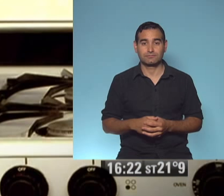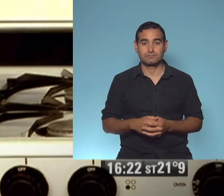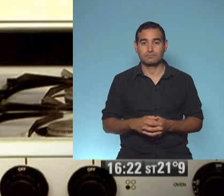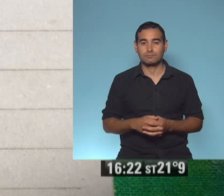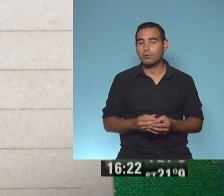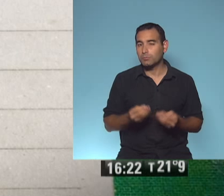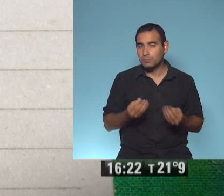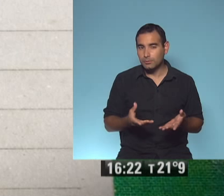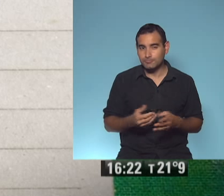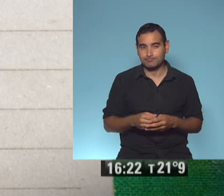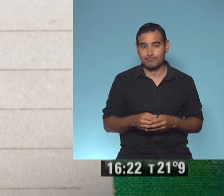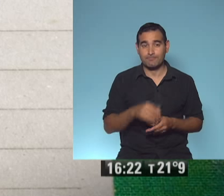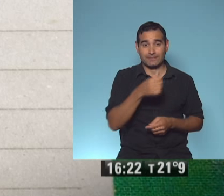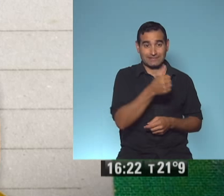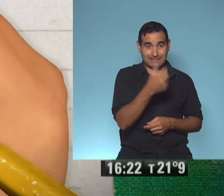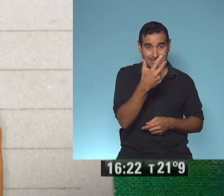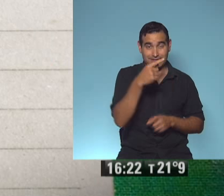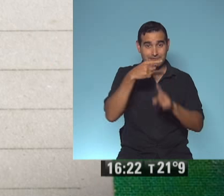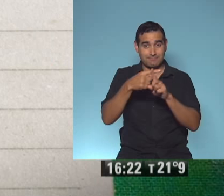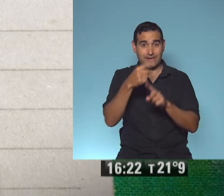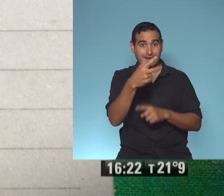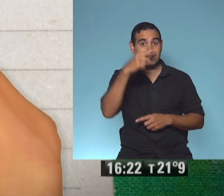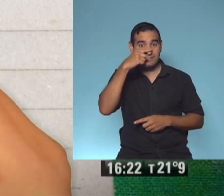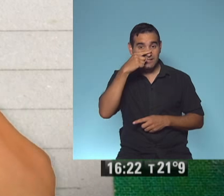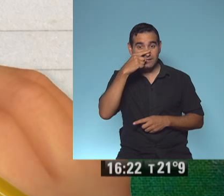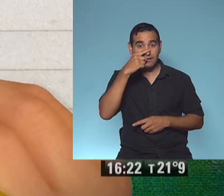¿Por qué? 63 más 37